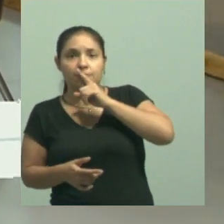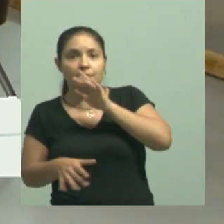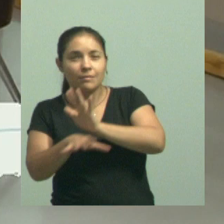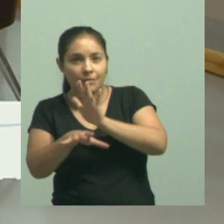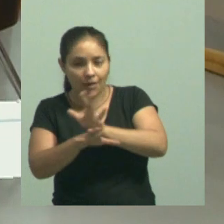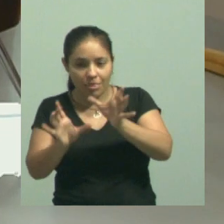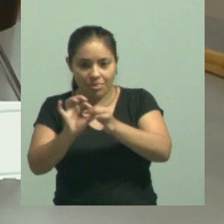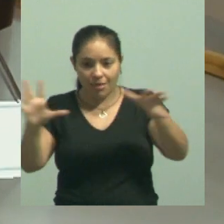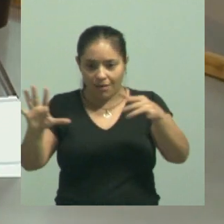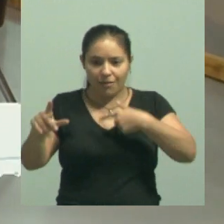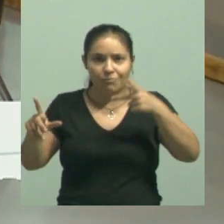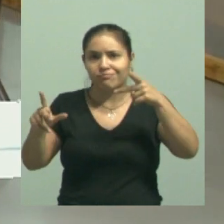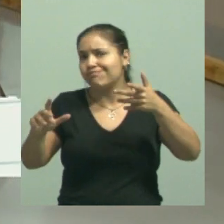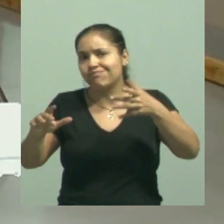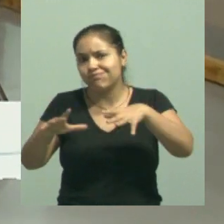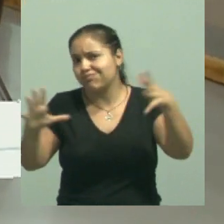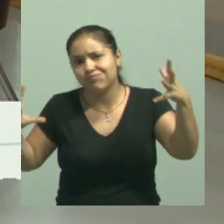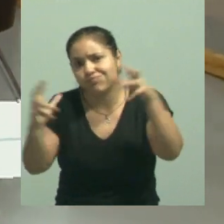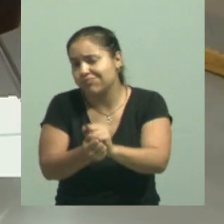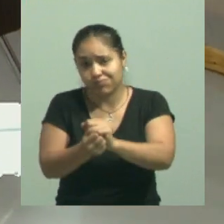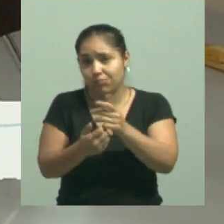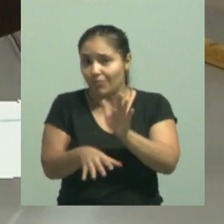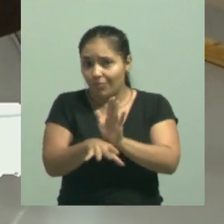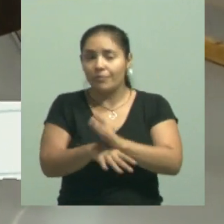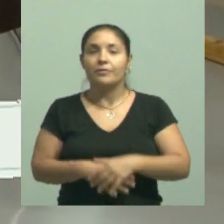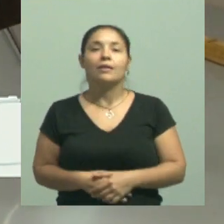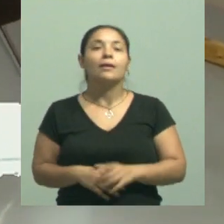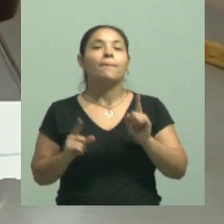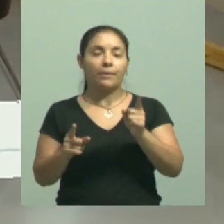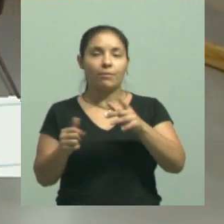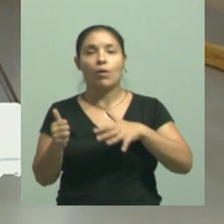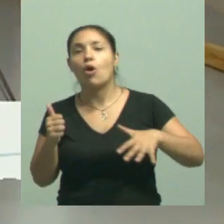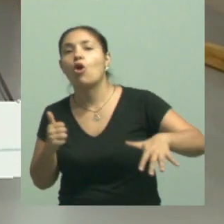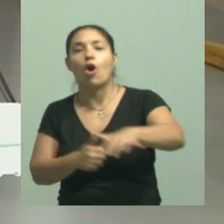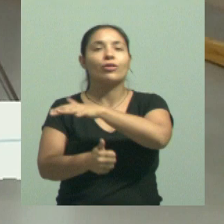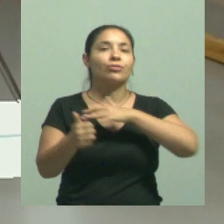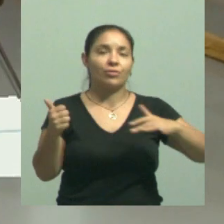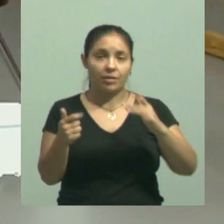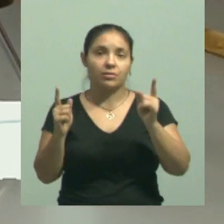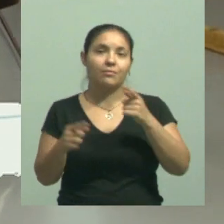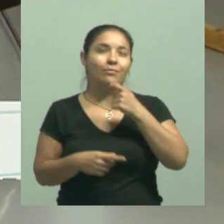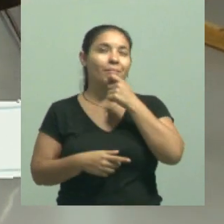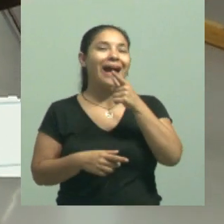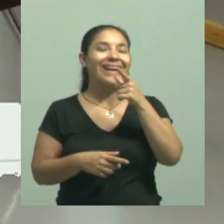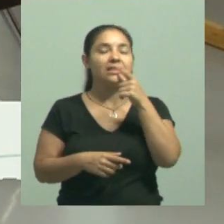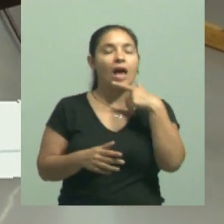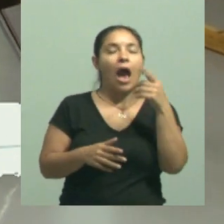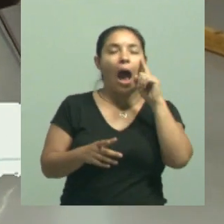con que el sistema termina generando esa situación, ¿no? Eso de tratar de callar la